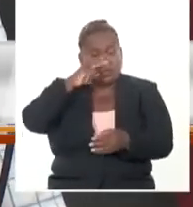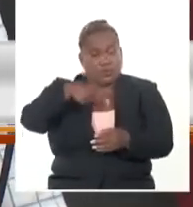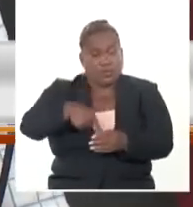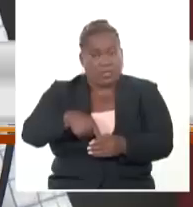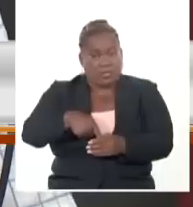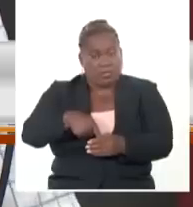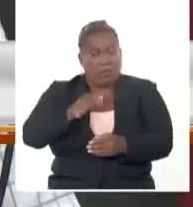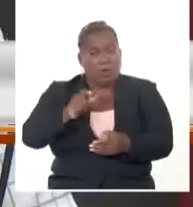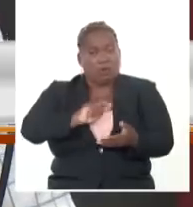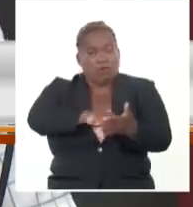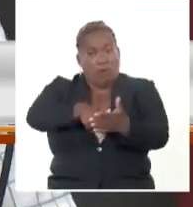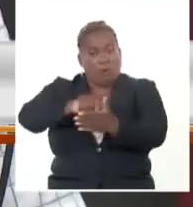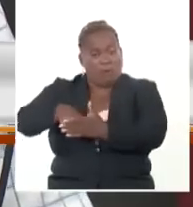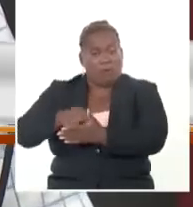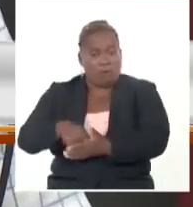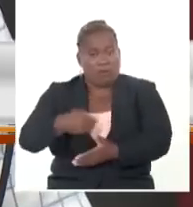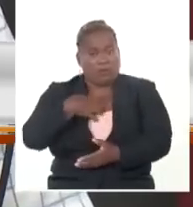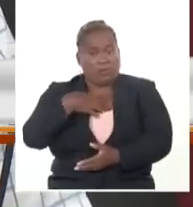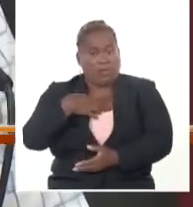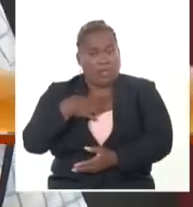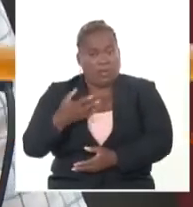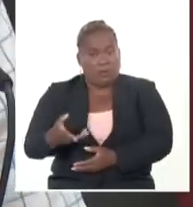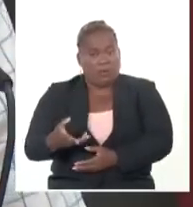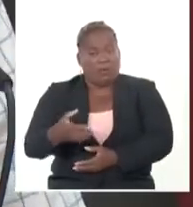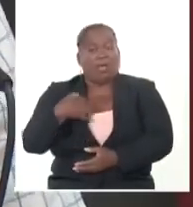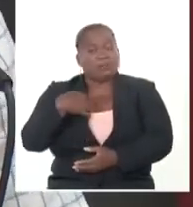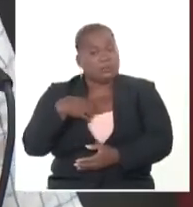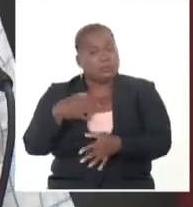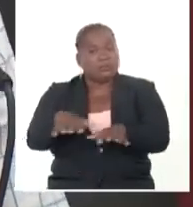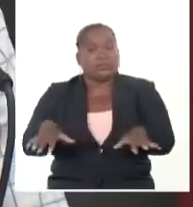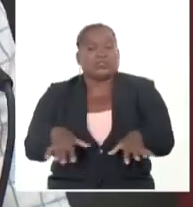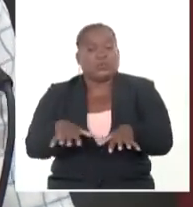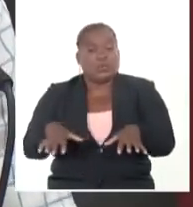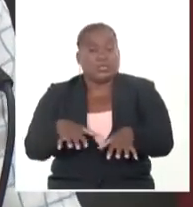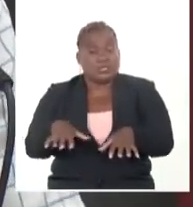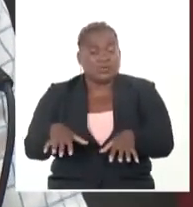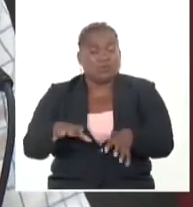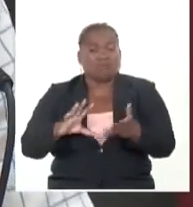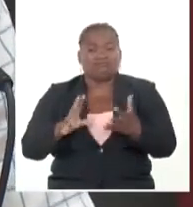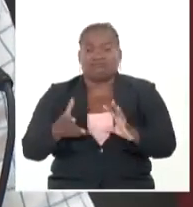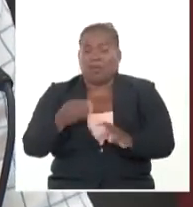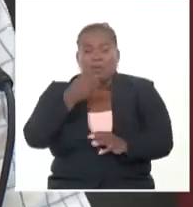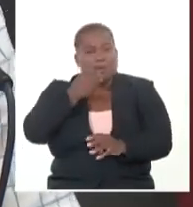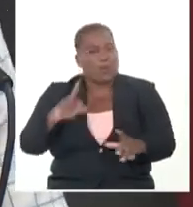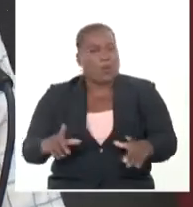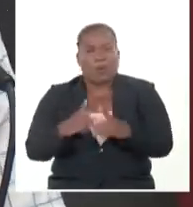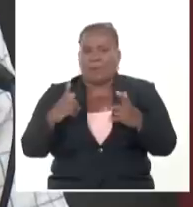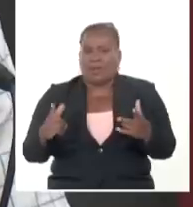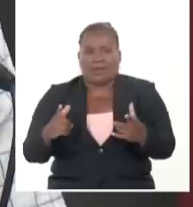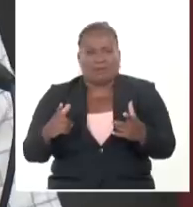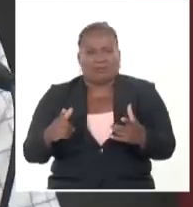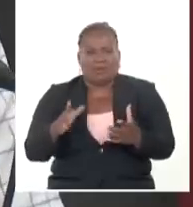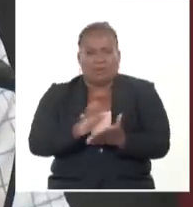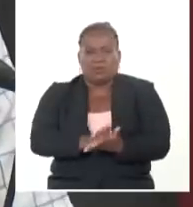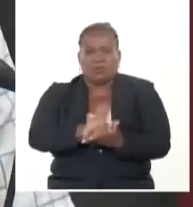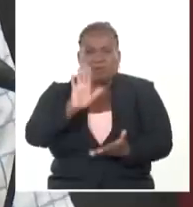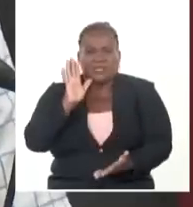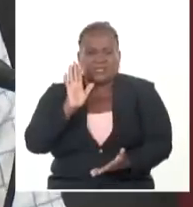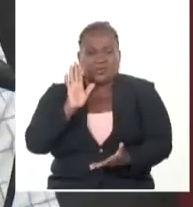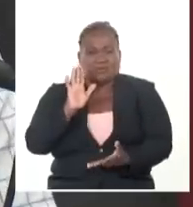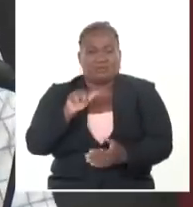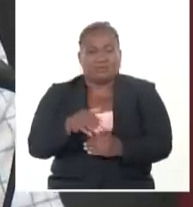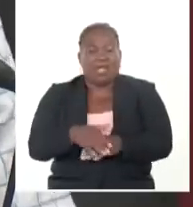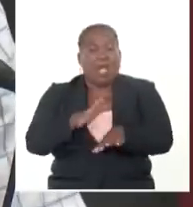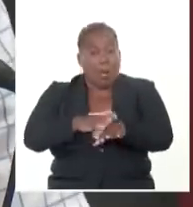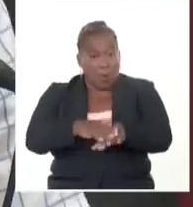partir de los convenios que tenemos, han estado también en una situación energética compleja y no han podido cumplir esos compromisos. Y eso ha llevado,